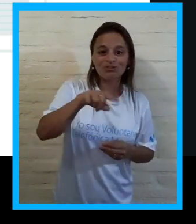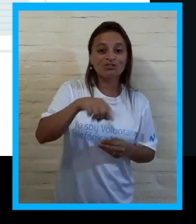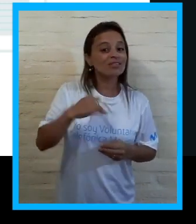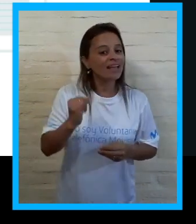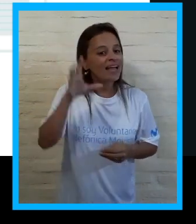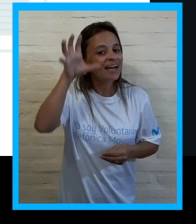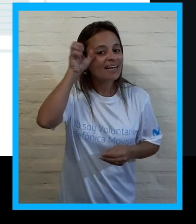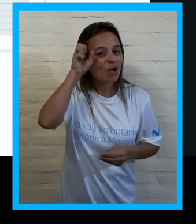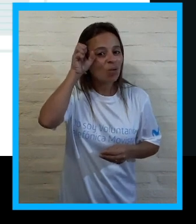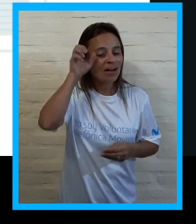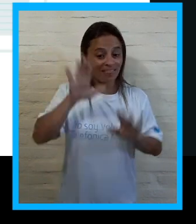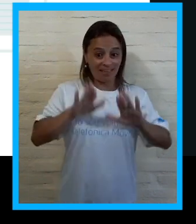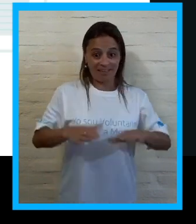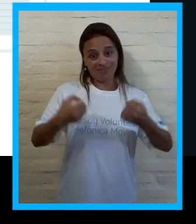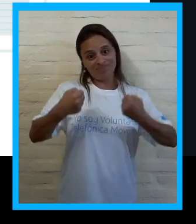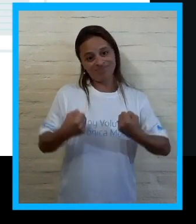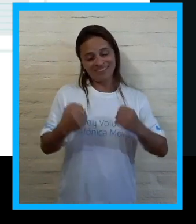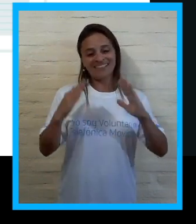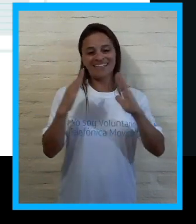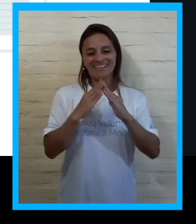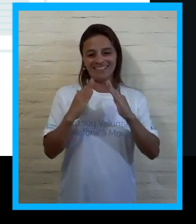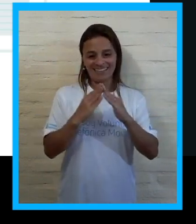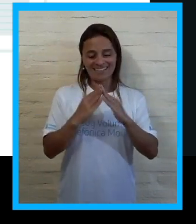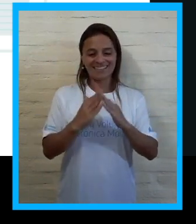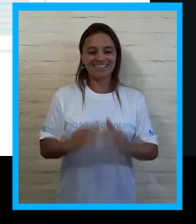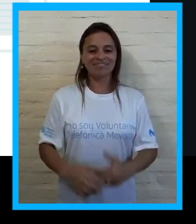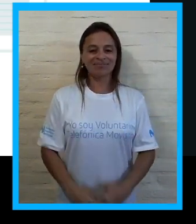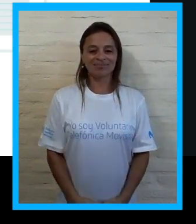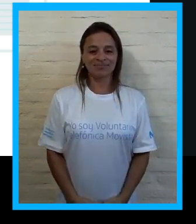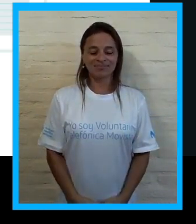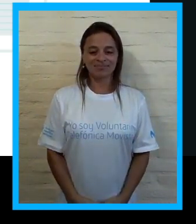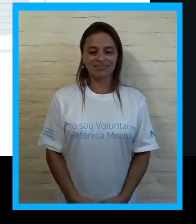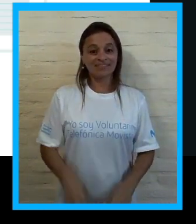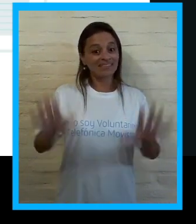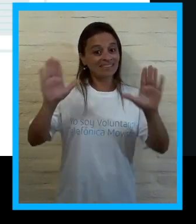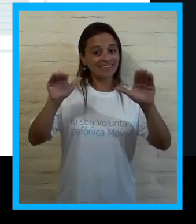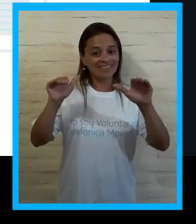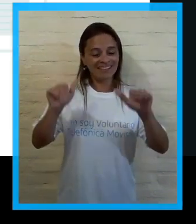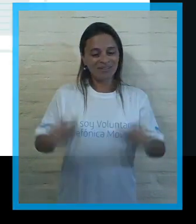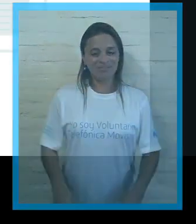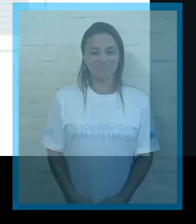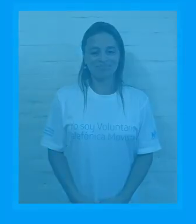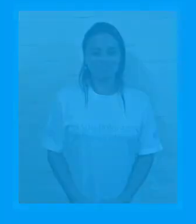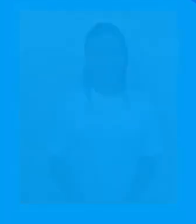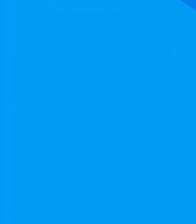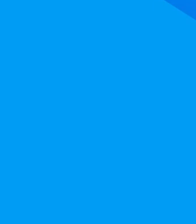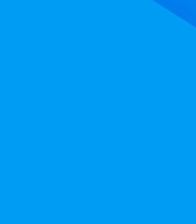recuerden, quédate en casa. ¡Chao!